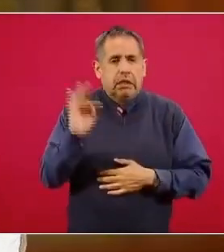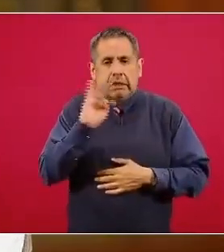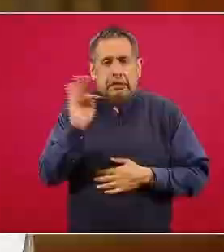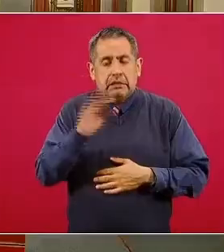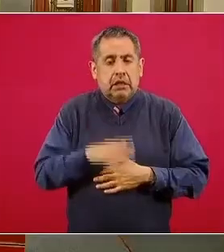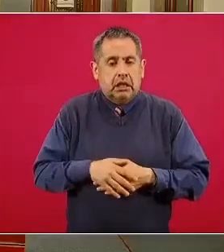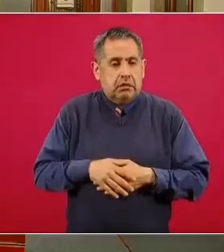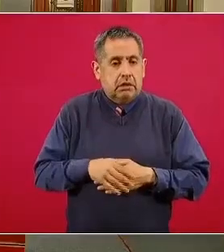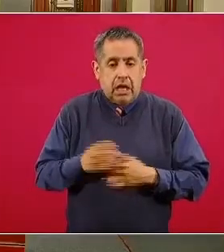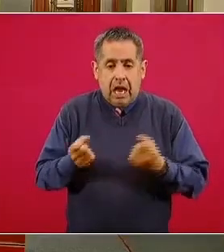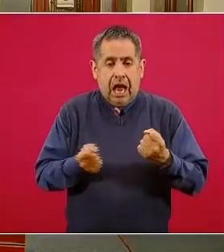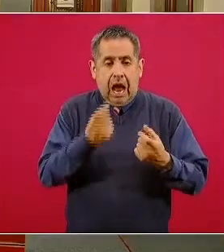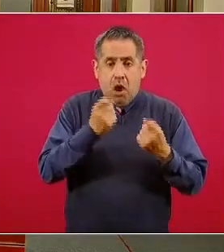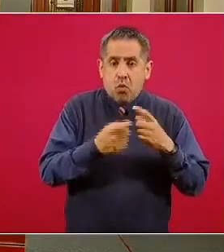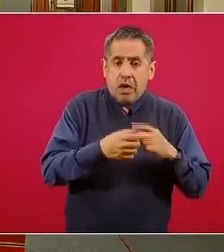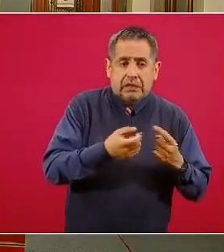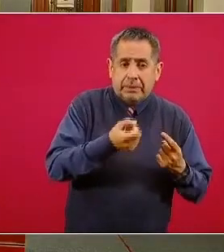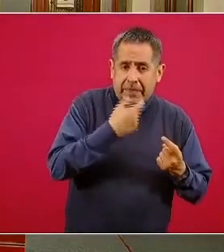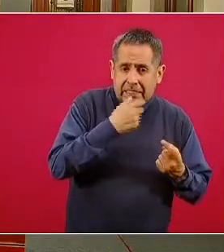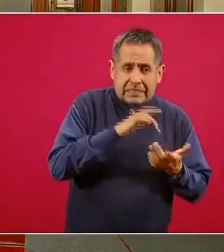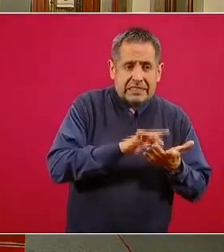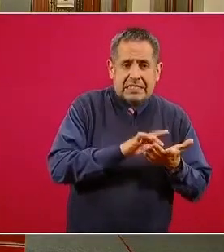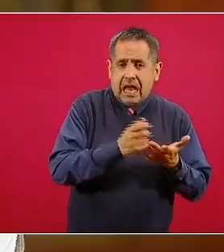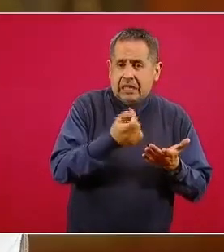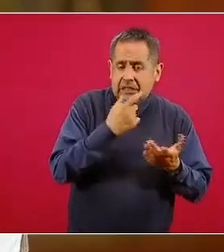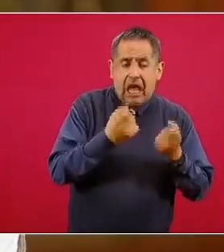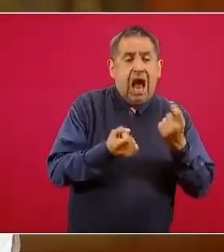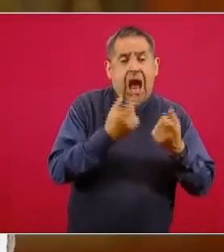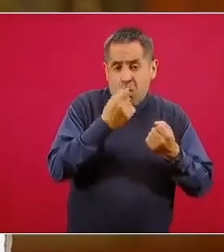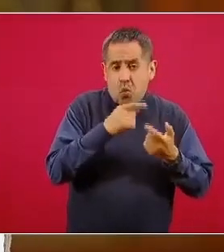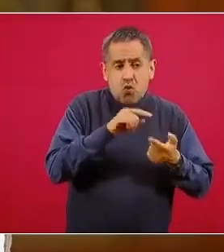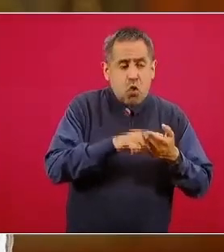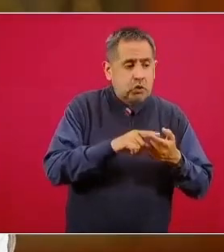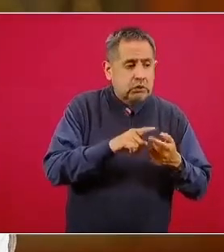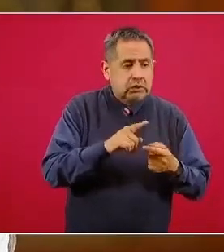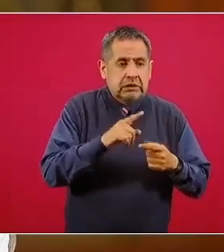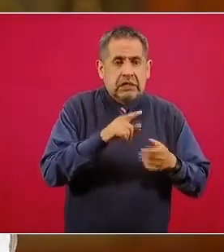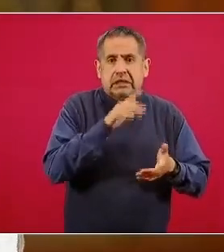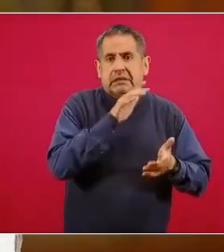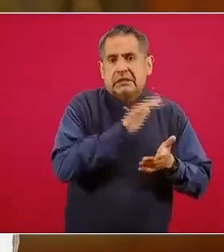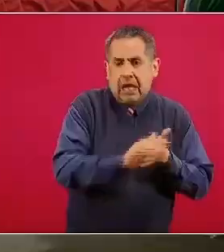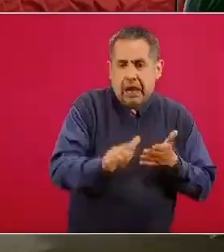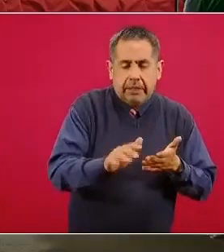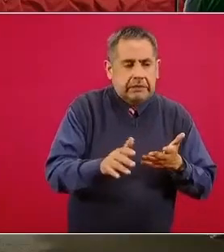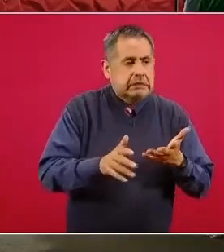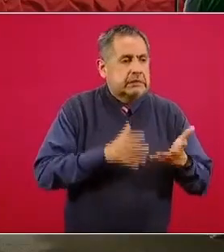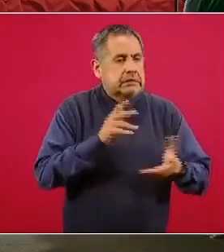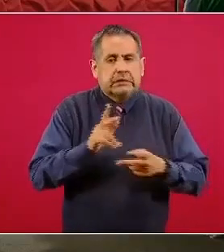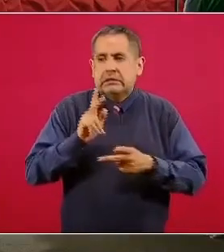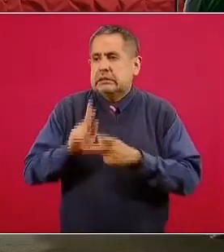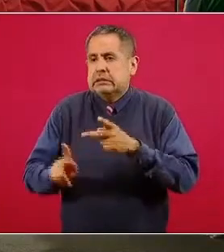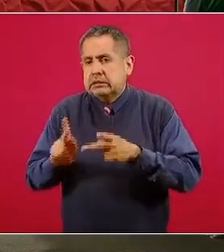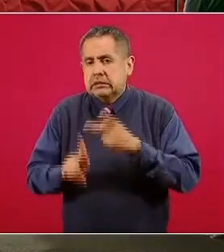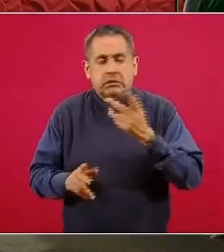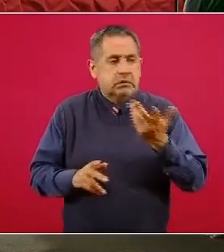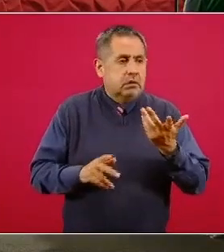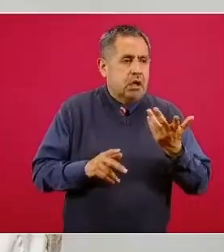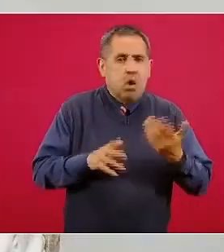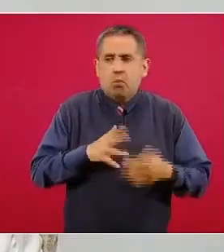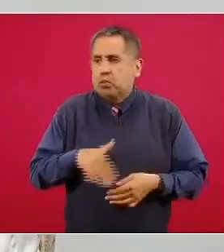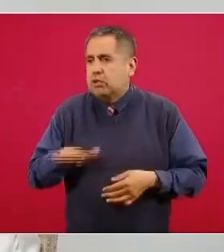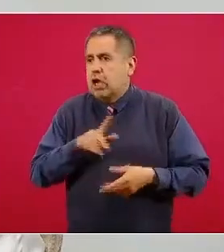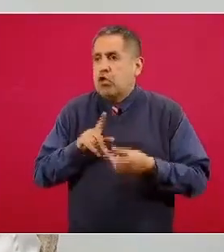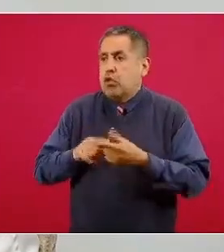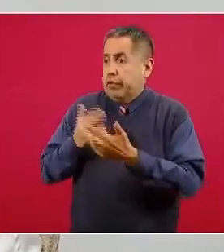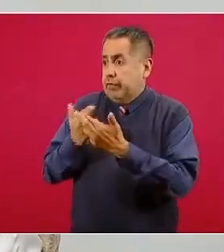interrupciones en ciertos medicamentos, en ciertas claves que han sido complicadas y en particular en ciertos lugares. Se busca siempre